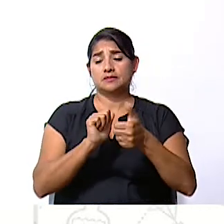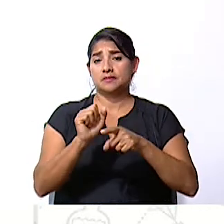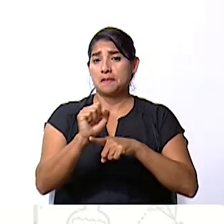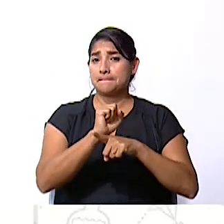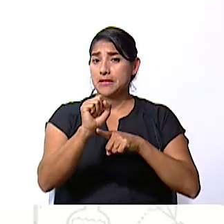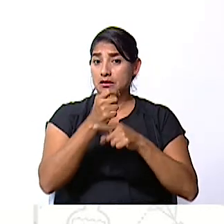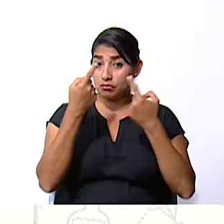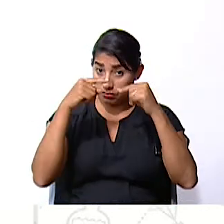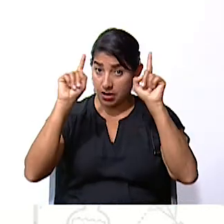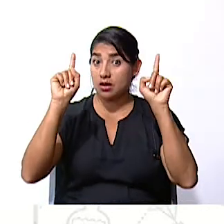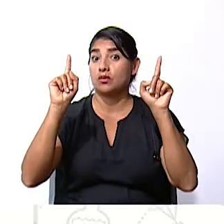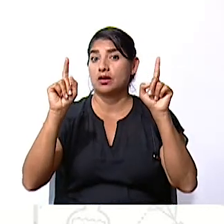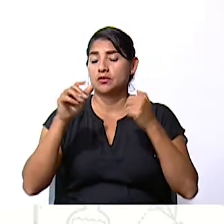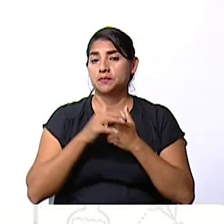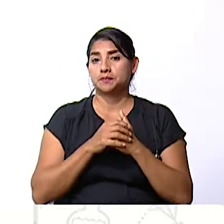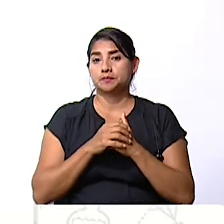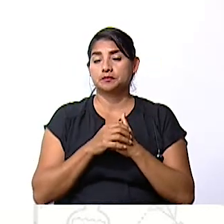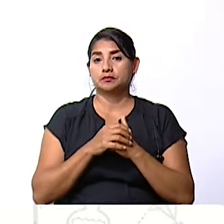para lograrlo.